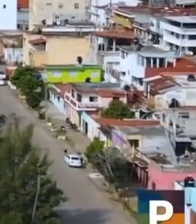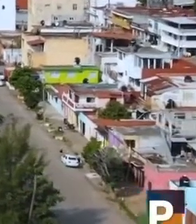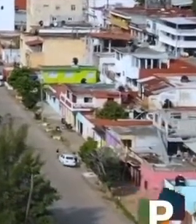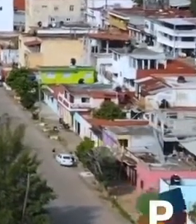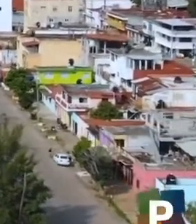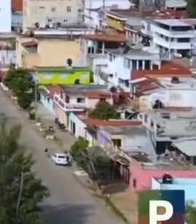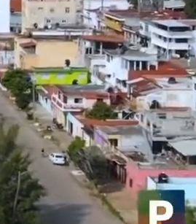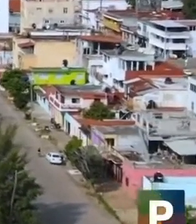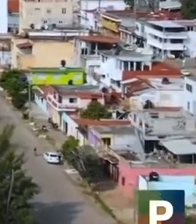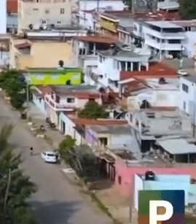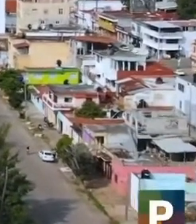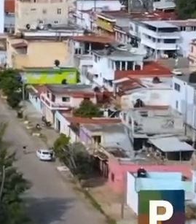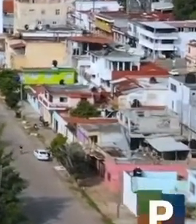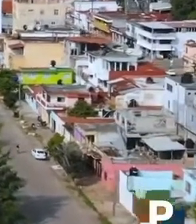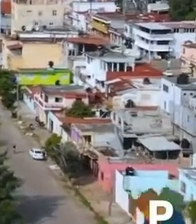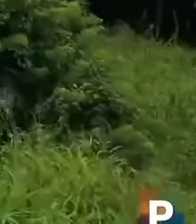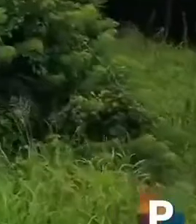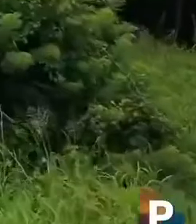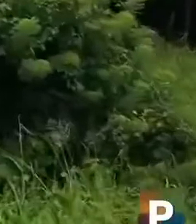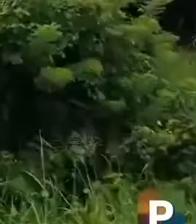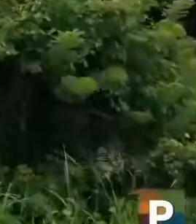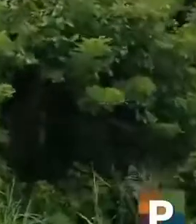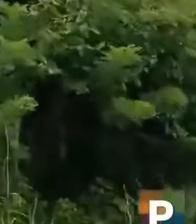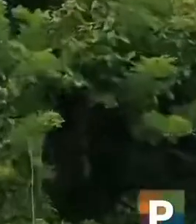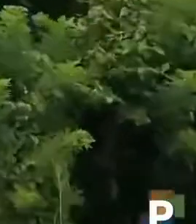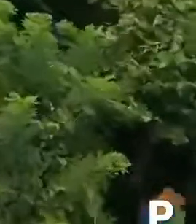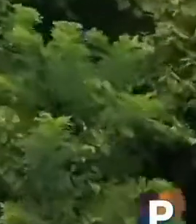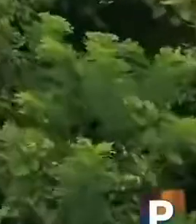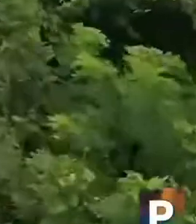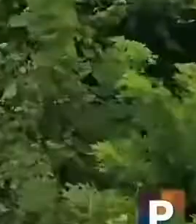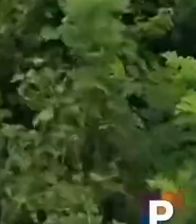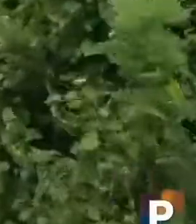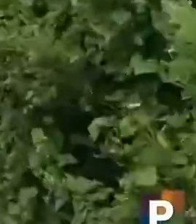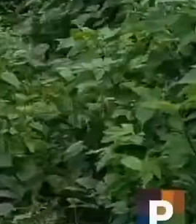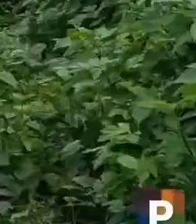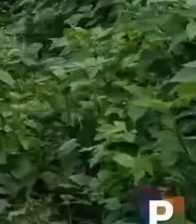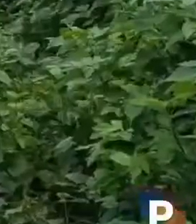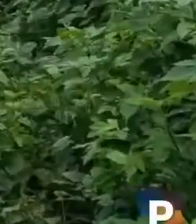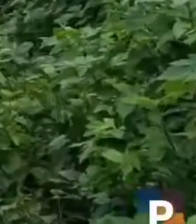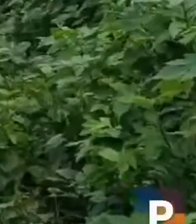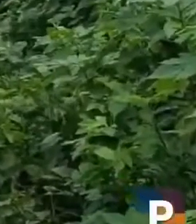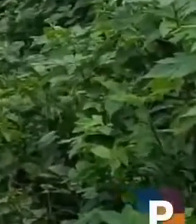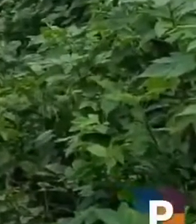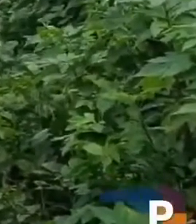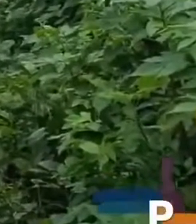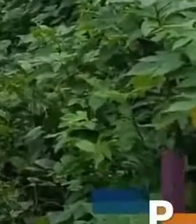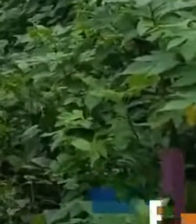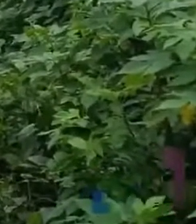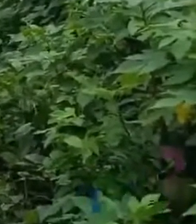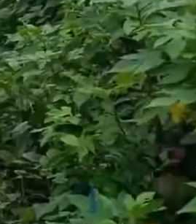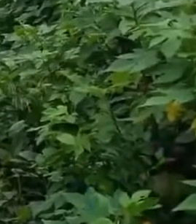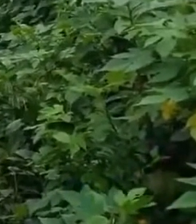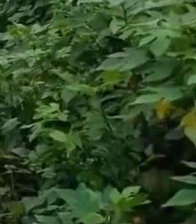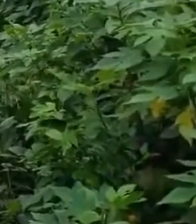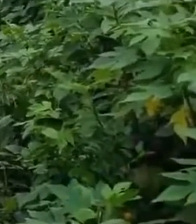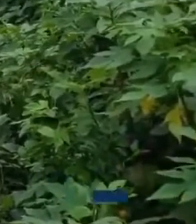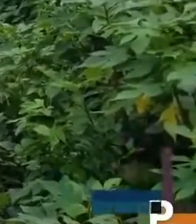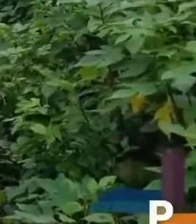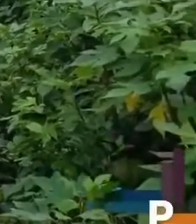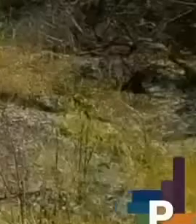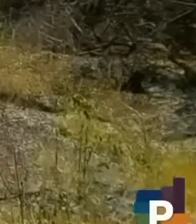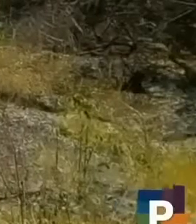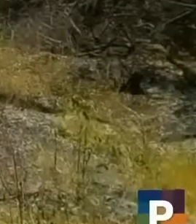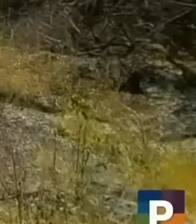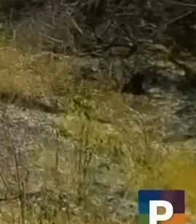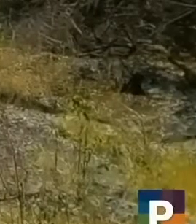avance global de 23%. Se realizan acciones de levantamiento topográfico, suministro de